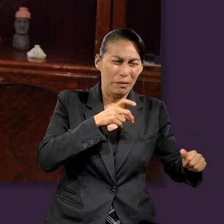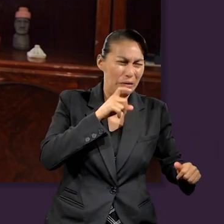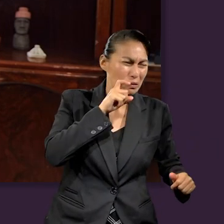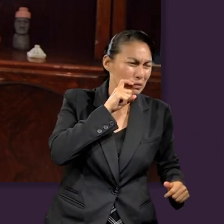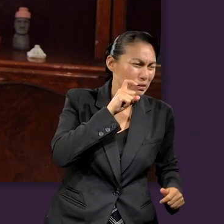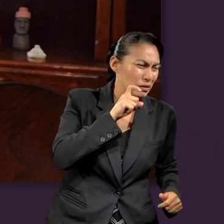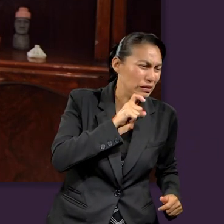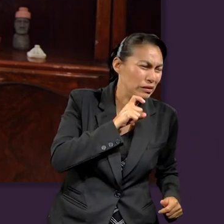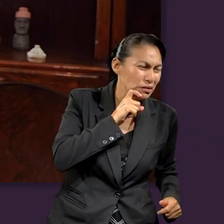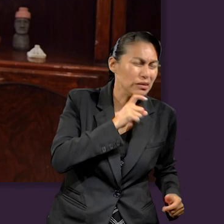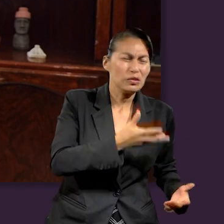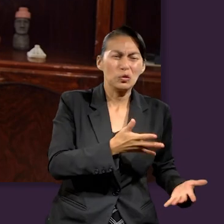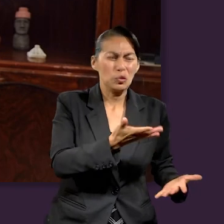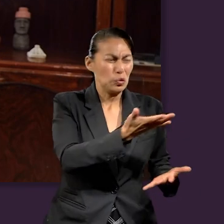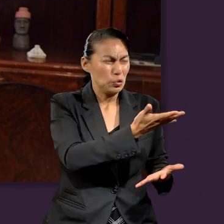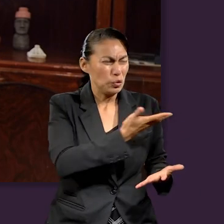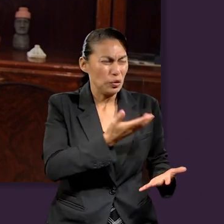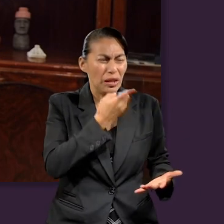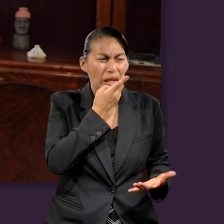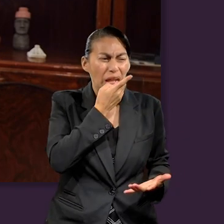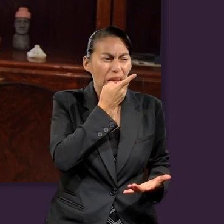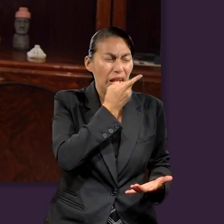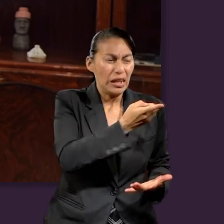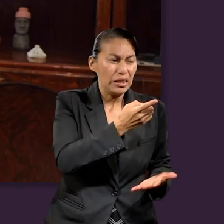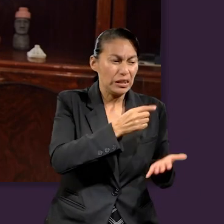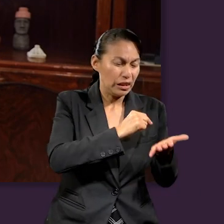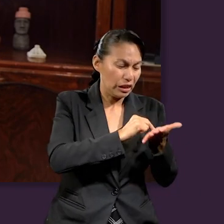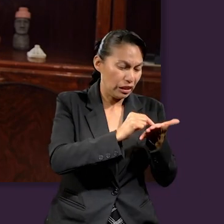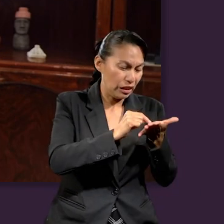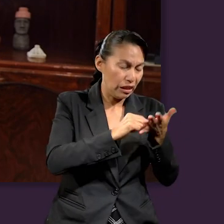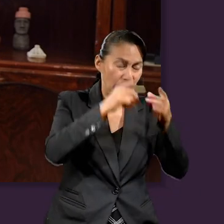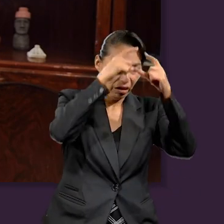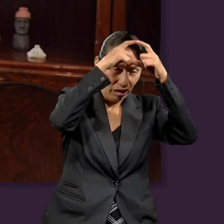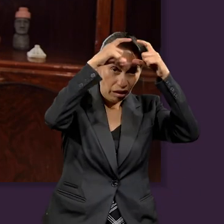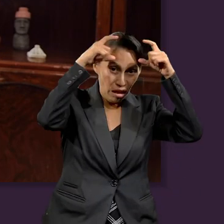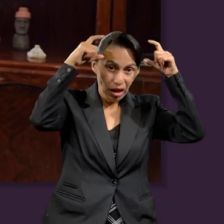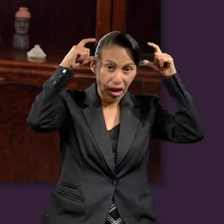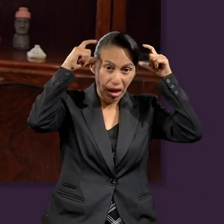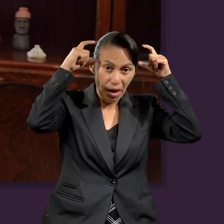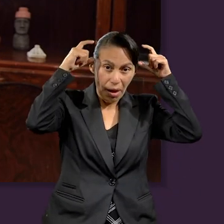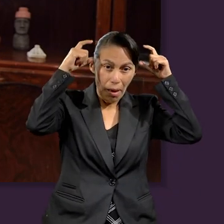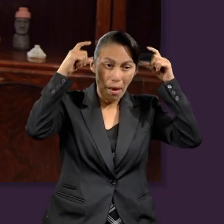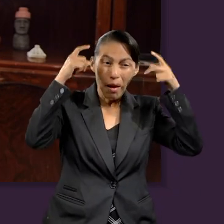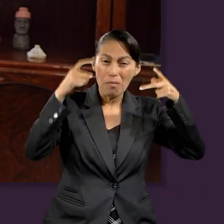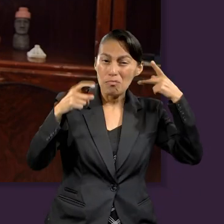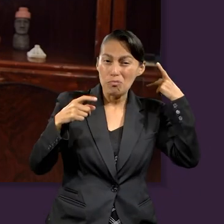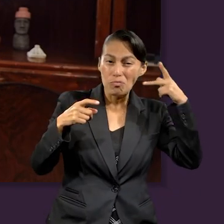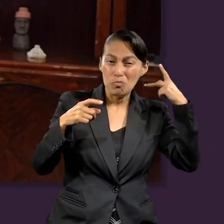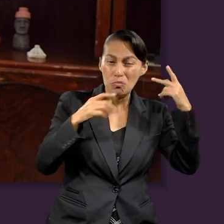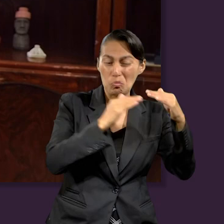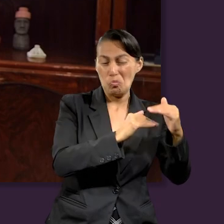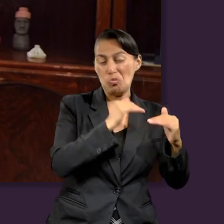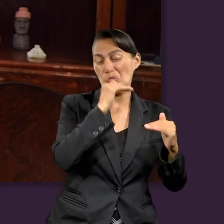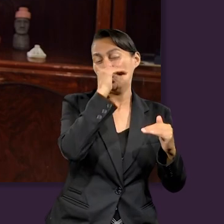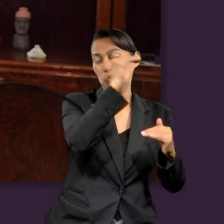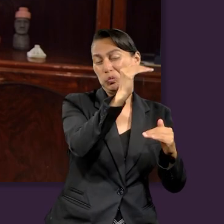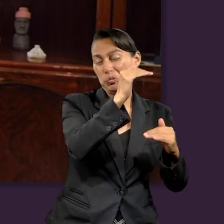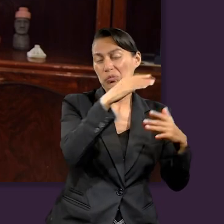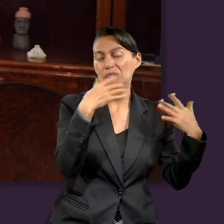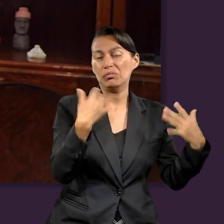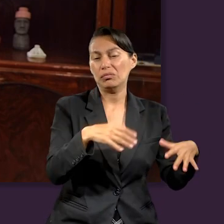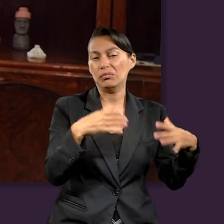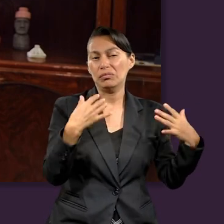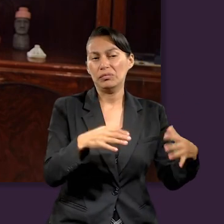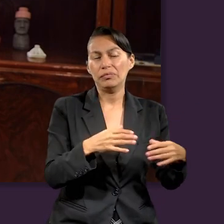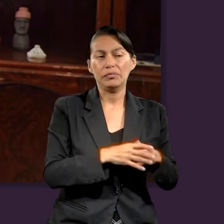inmundicia de su fornicación. Y agrega el versículo 13 que traía escrito, la madre de las rameras y las